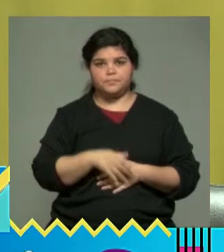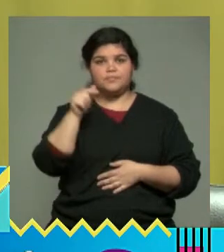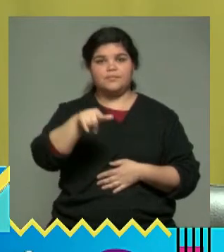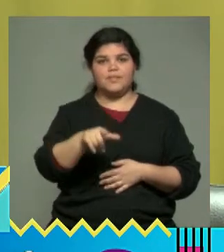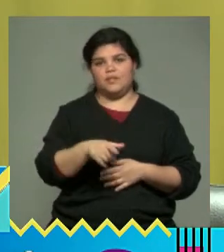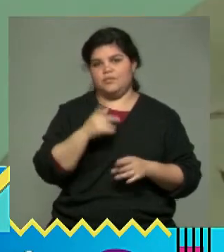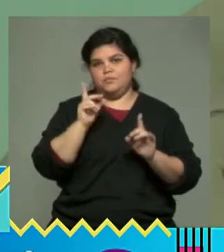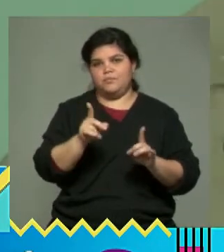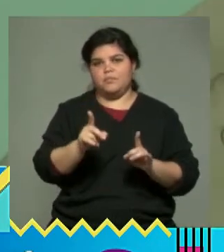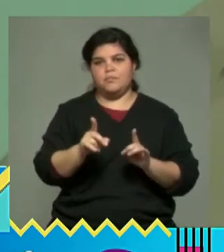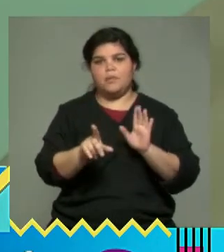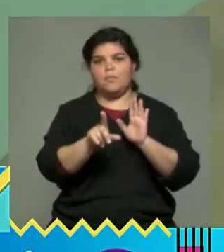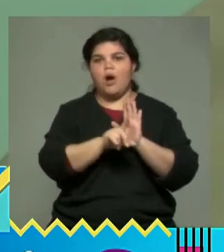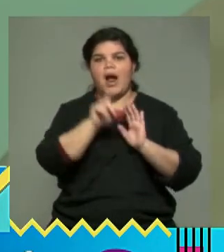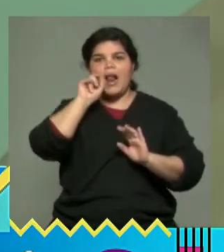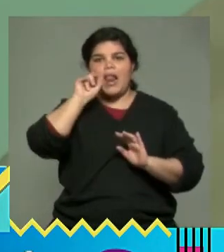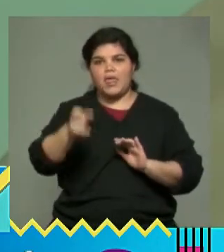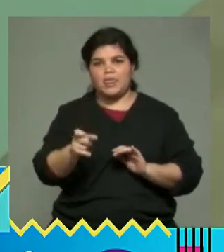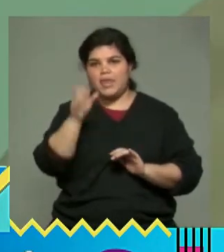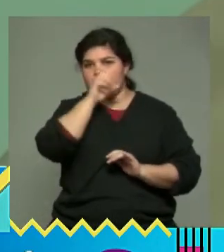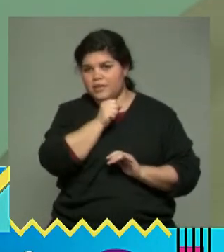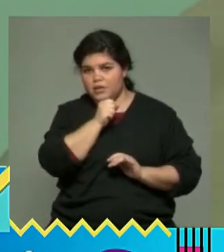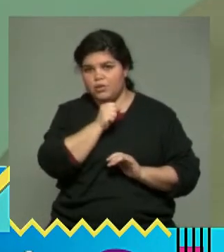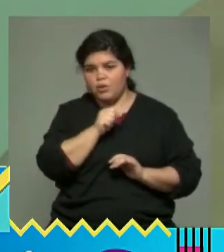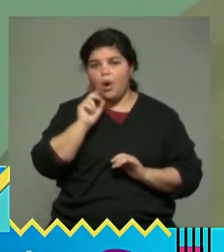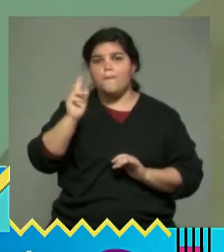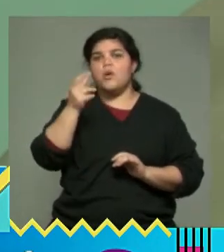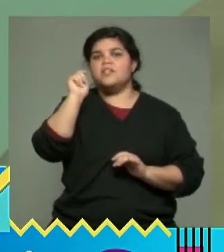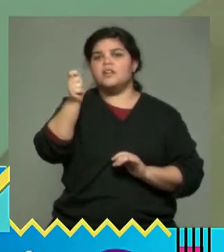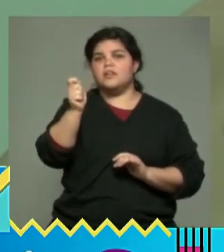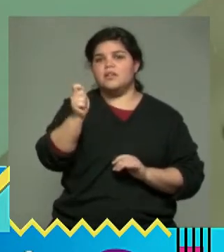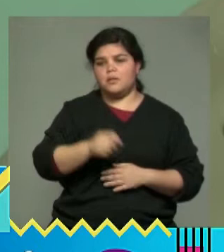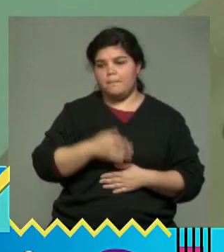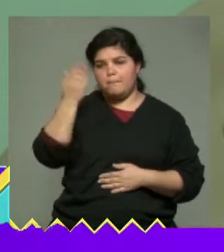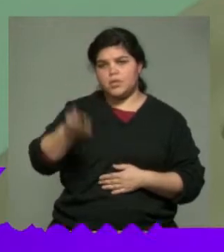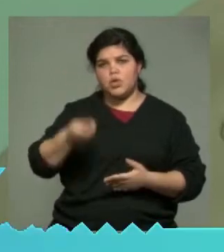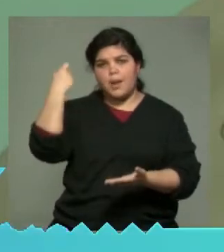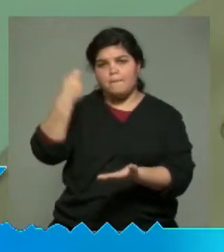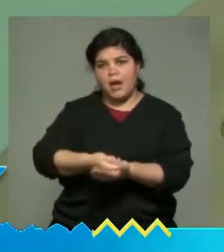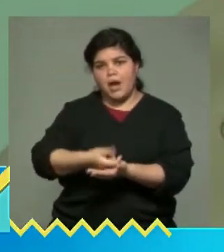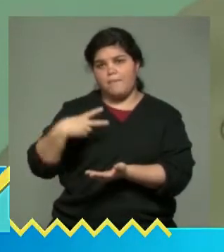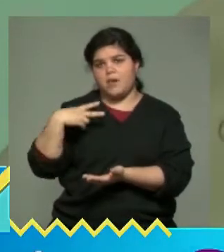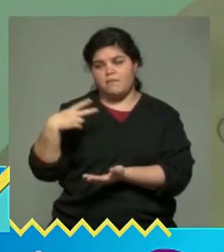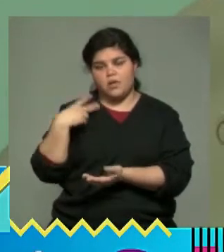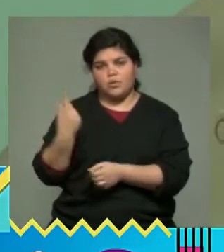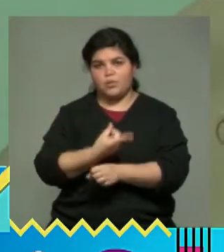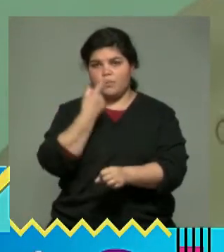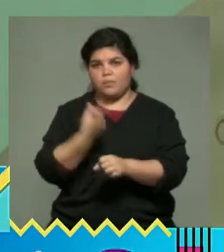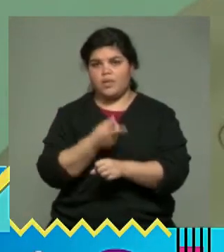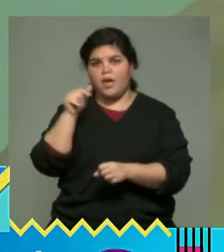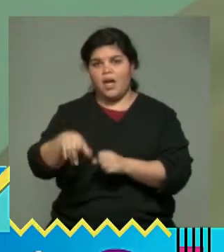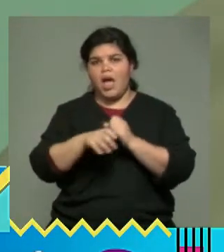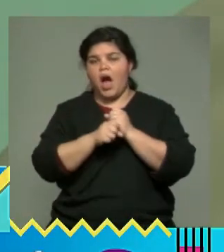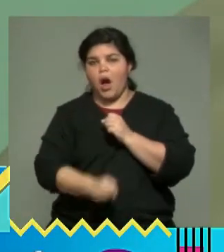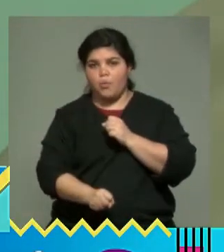clandestinidad, por supuesto. Obvio. La clandestinidad que lleva acompañada la muerte de quién? Del que no puede pagar una clínica privada donde se realiza un